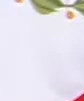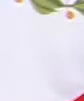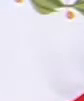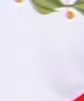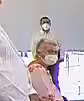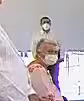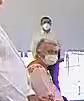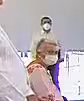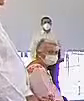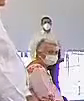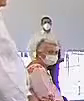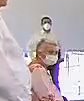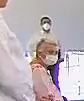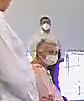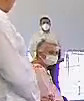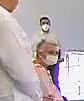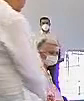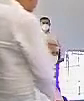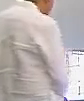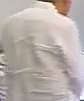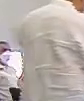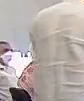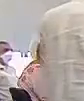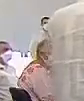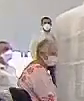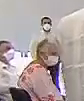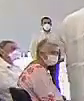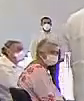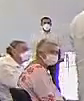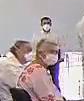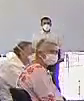permiten servirles. Muchas gracias. Gracias, presidente.